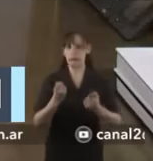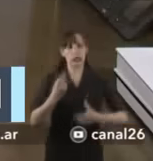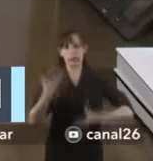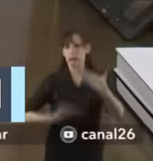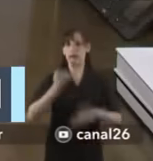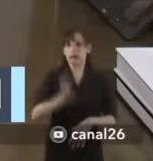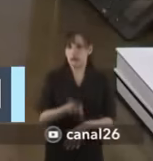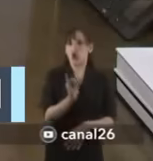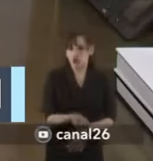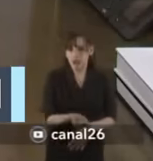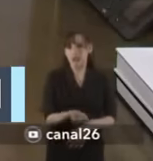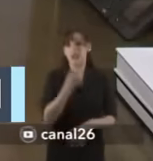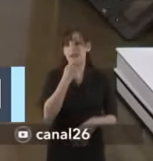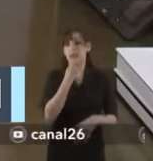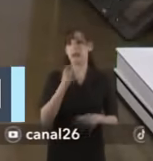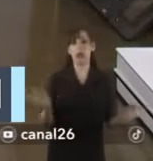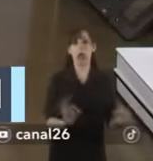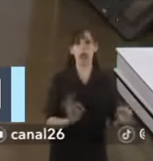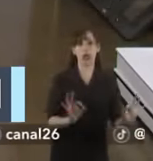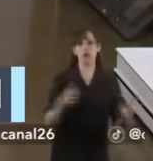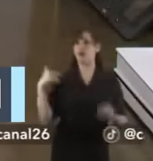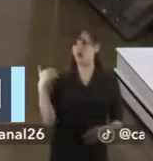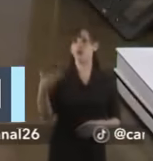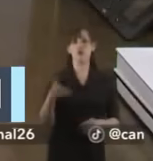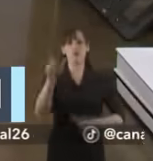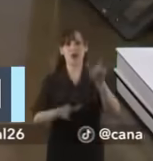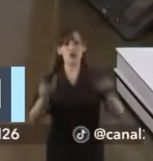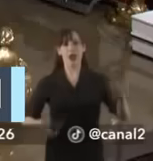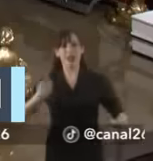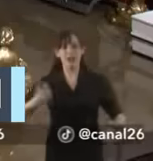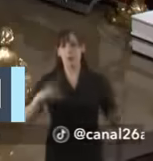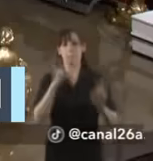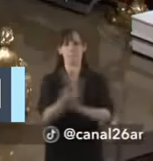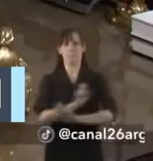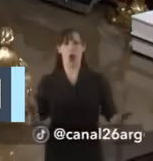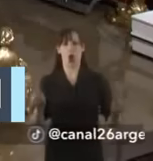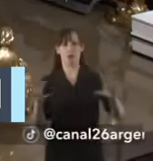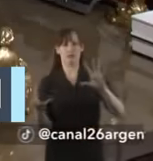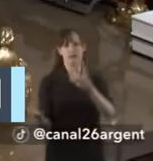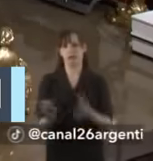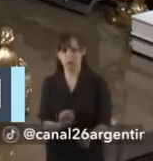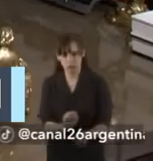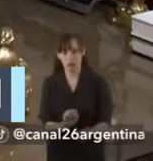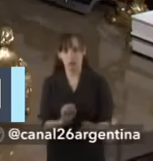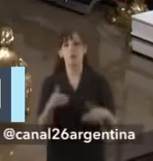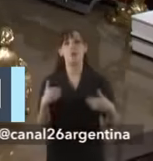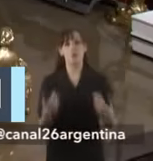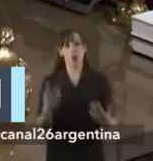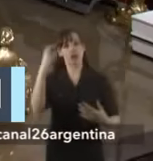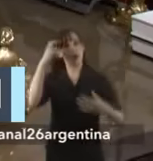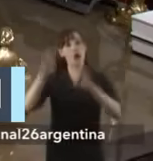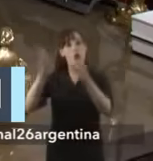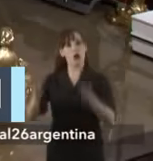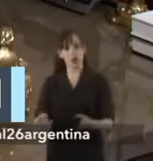magnitud desconocida para cualquier argentino vivo por eso hemos enviado El Congreso de la nación un